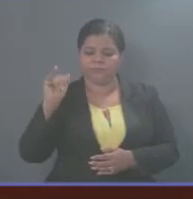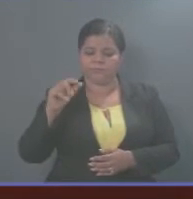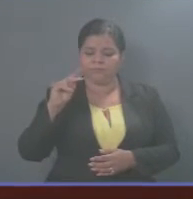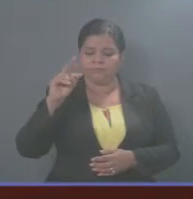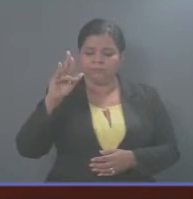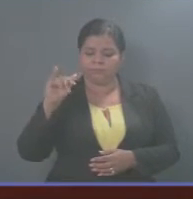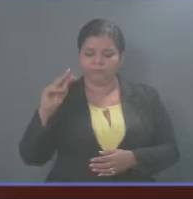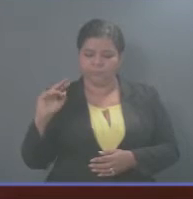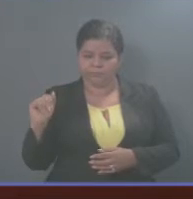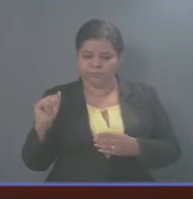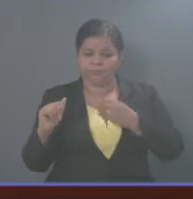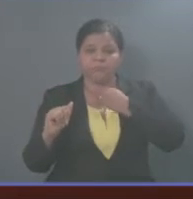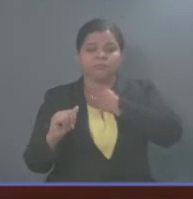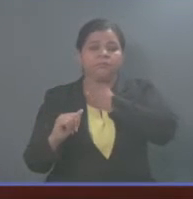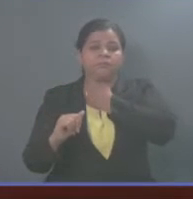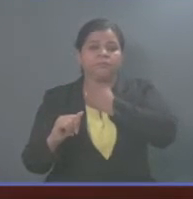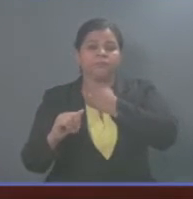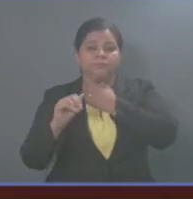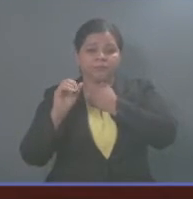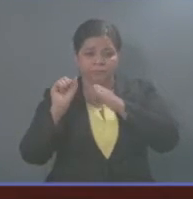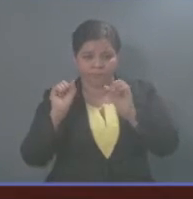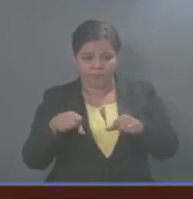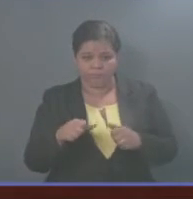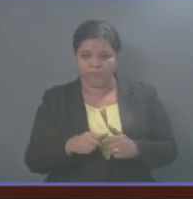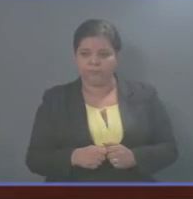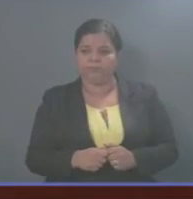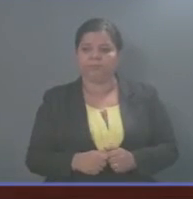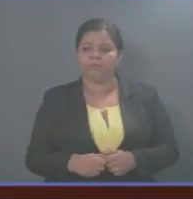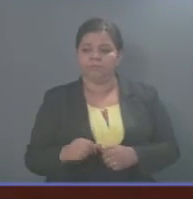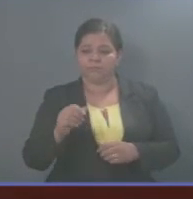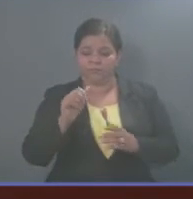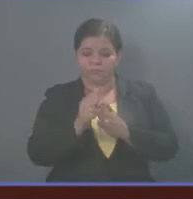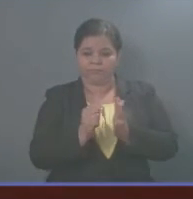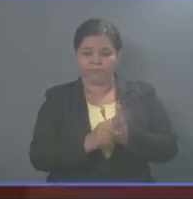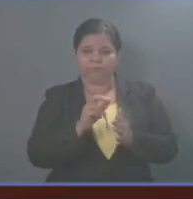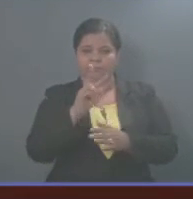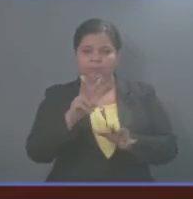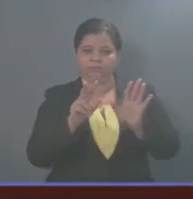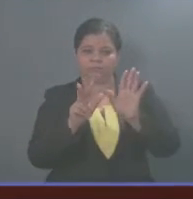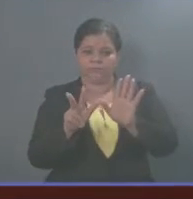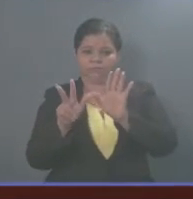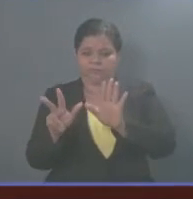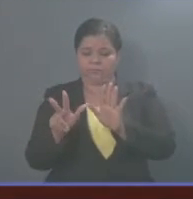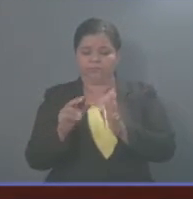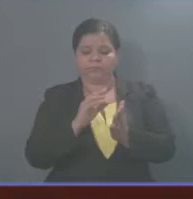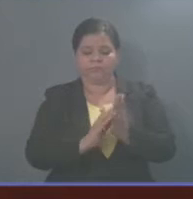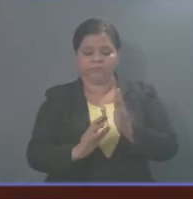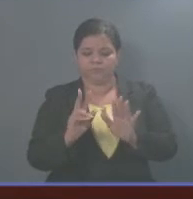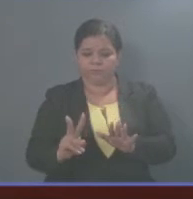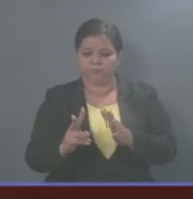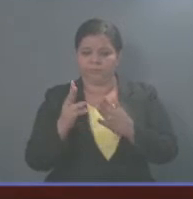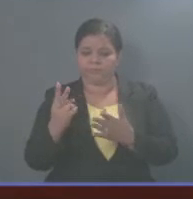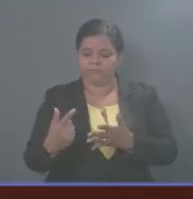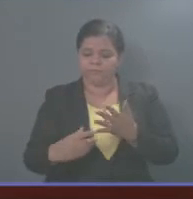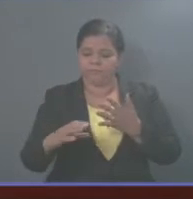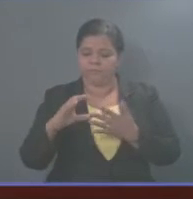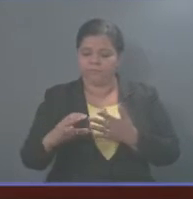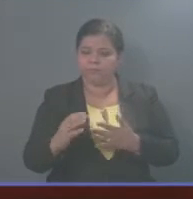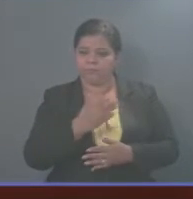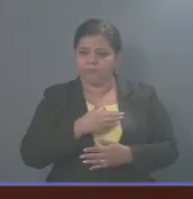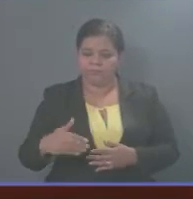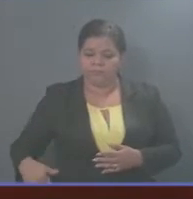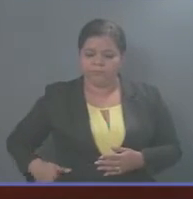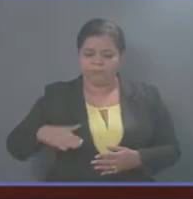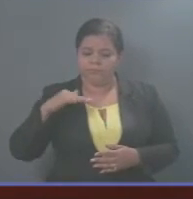en el sentido que en base al artículo 168 ordinal séptimo de la Constitución, el presidente de la